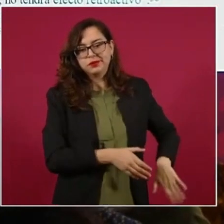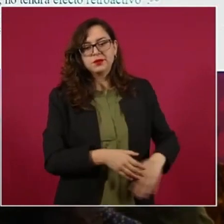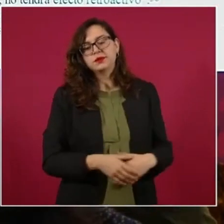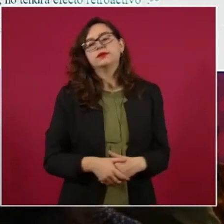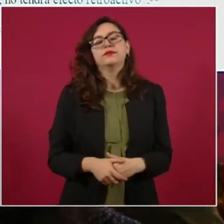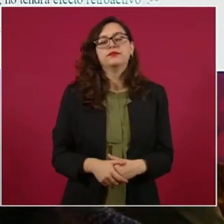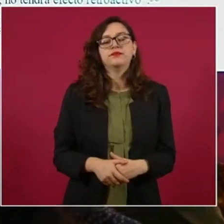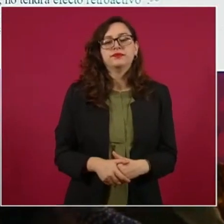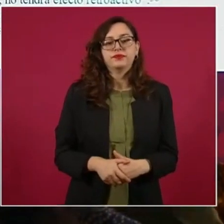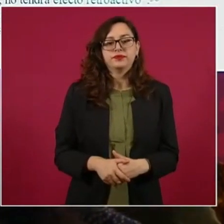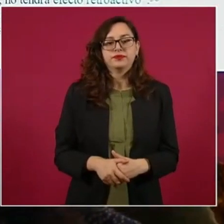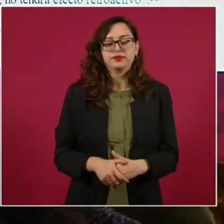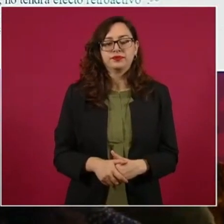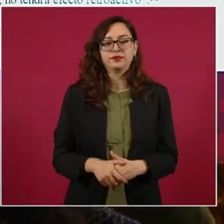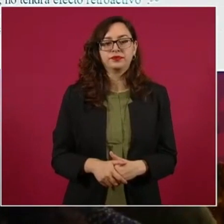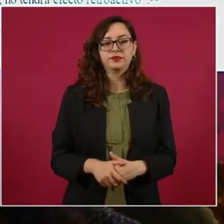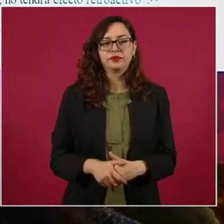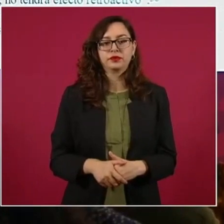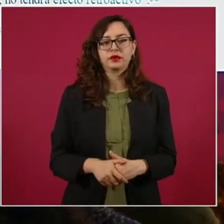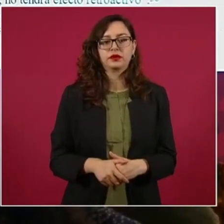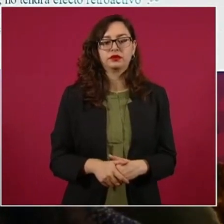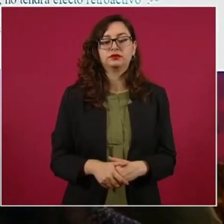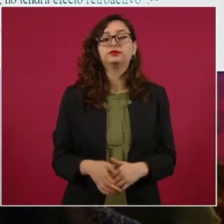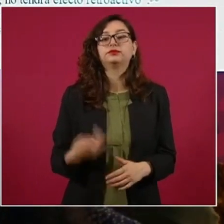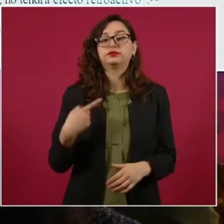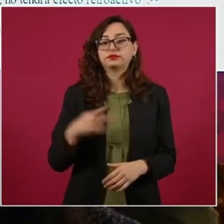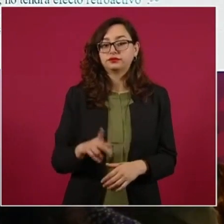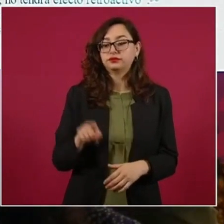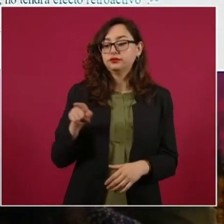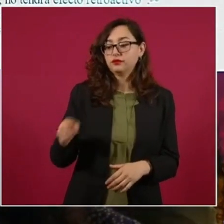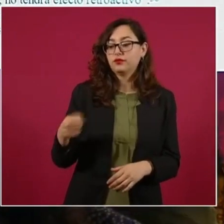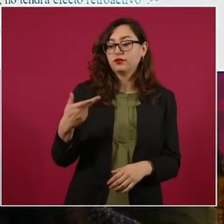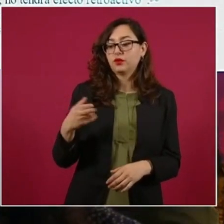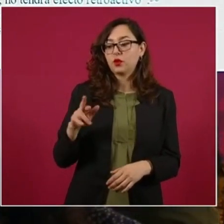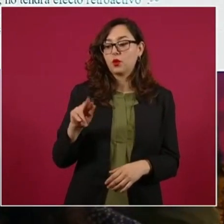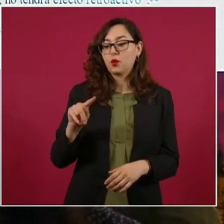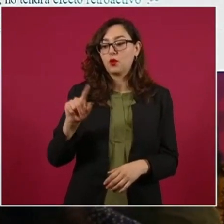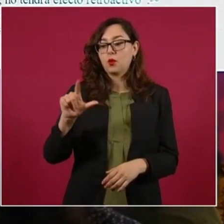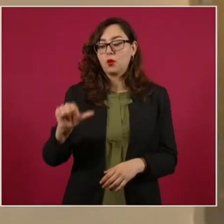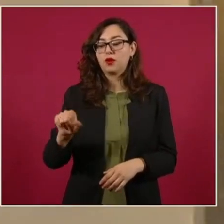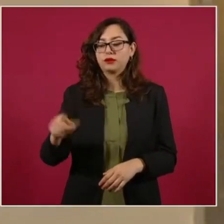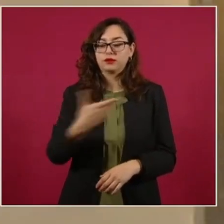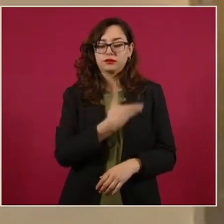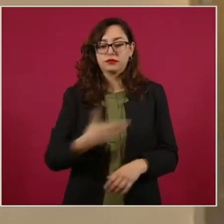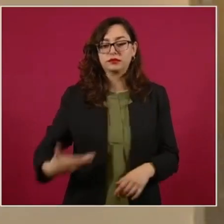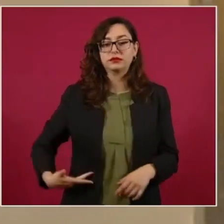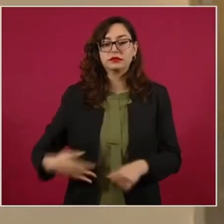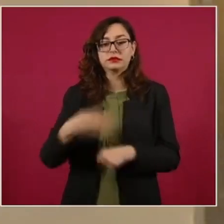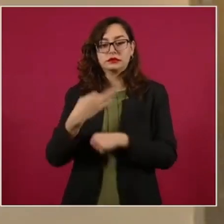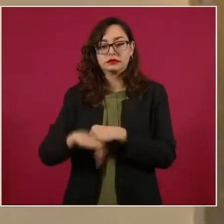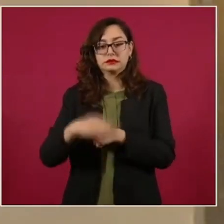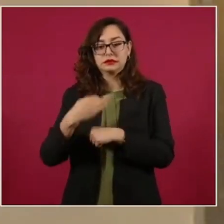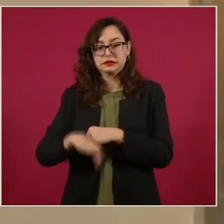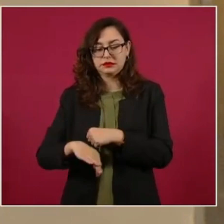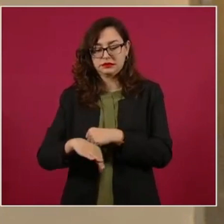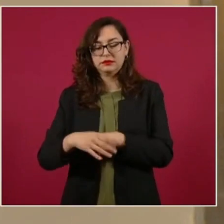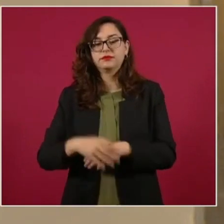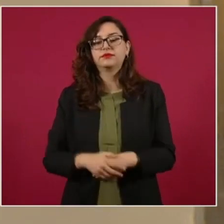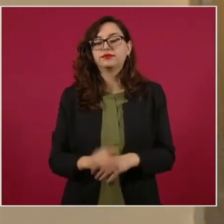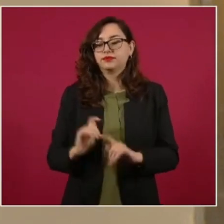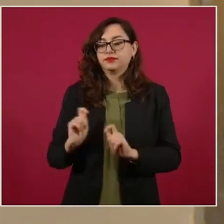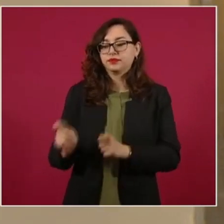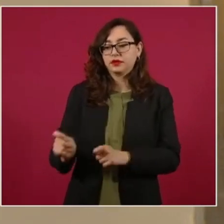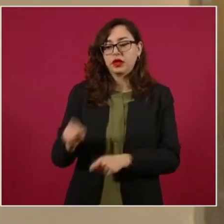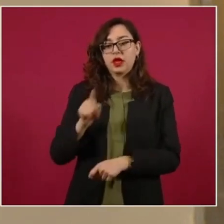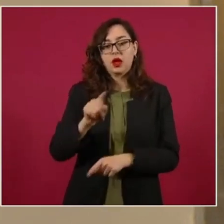Lo más destacado durante este interinato es que don Adolfo propuso al Consejo Consultivo del